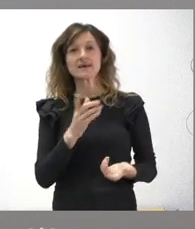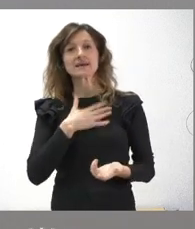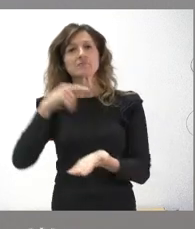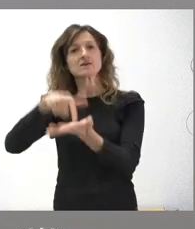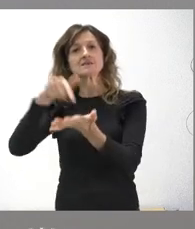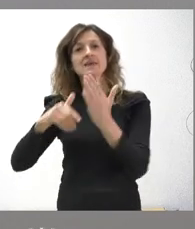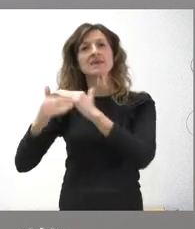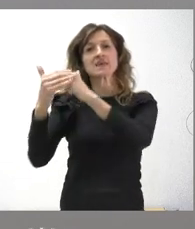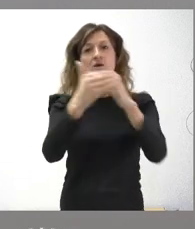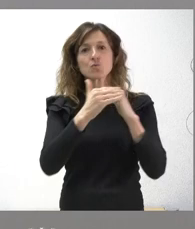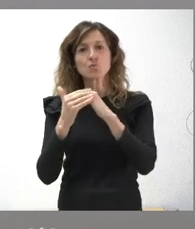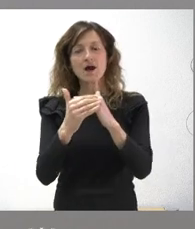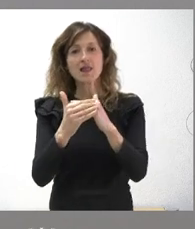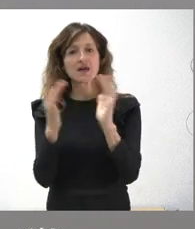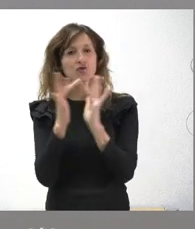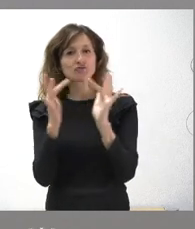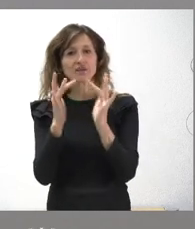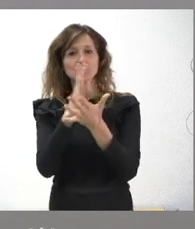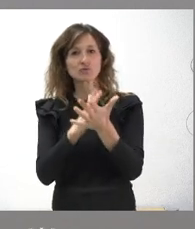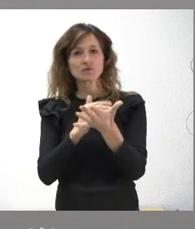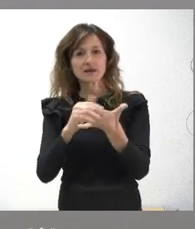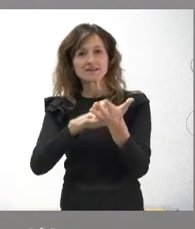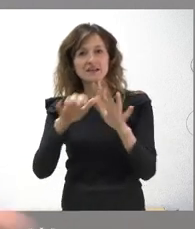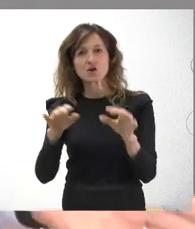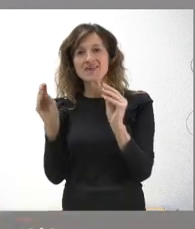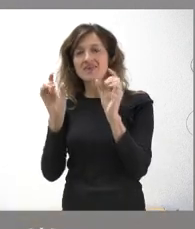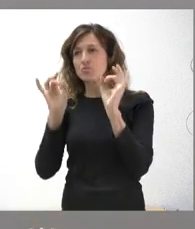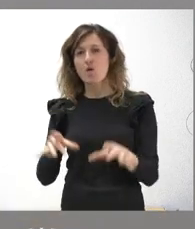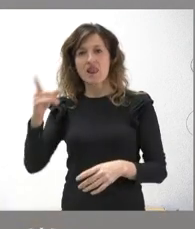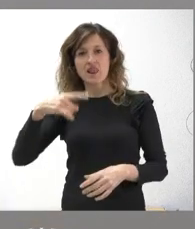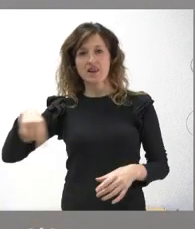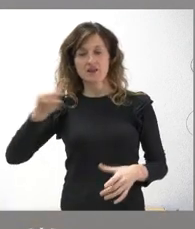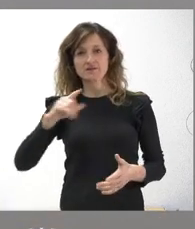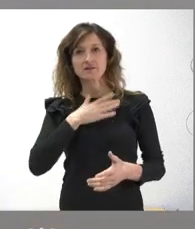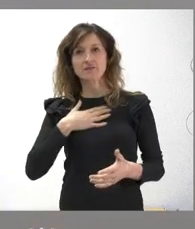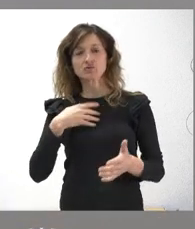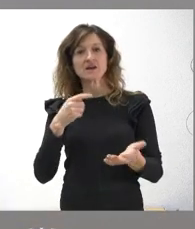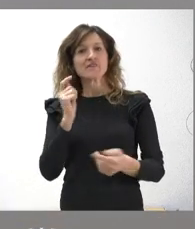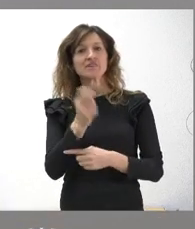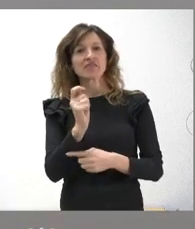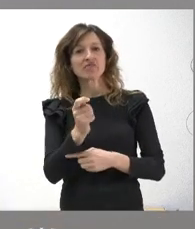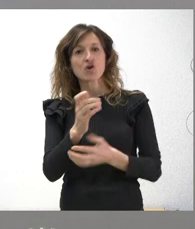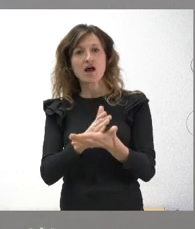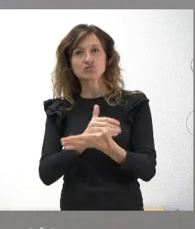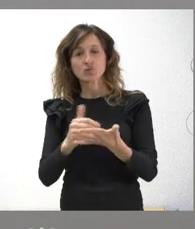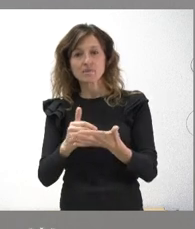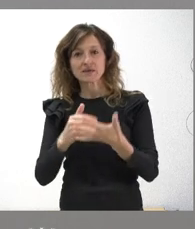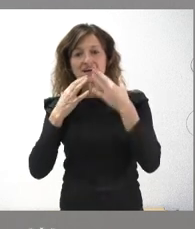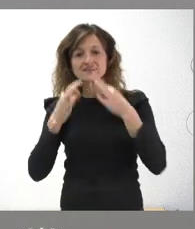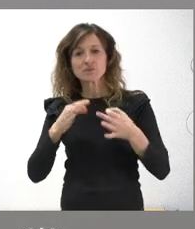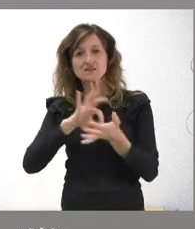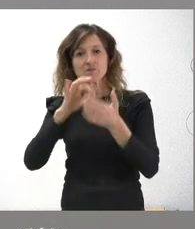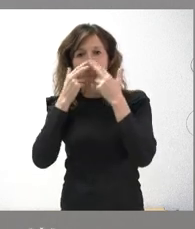igualdad que se nos trate como a los demás nosotros lo que queremos es que se abre de financiación autonómica que se asegure la financiación de los servicios